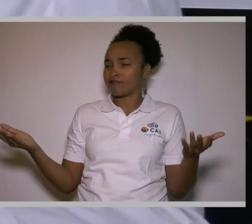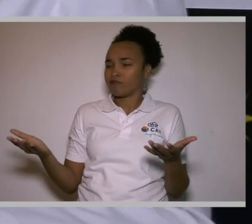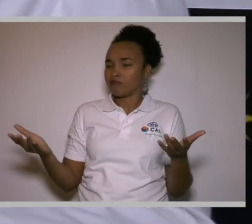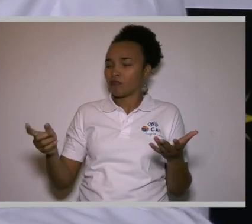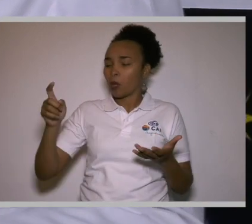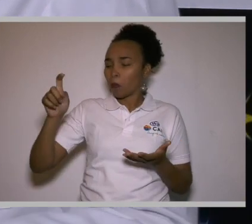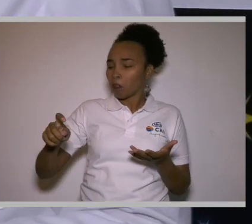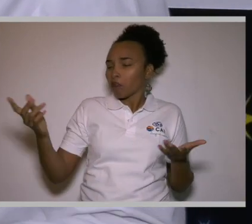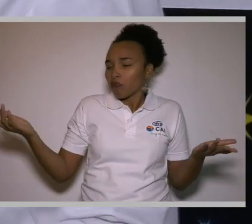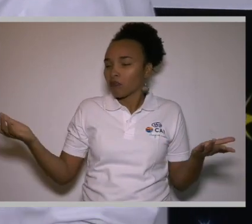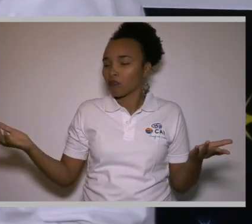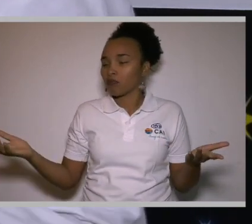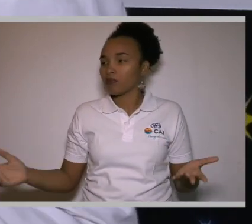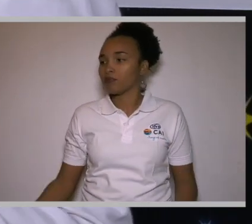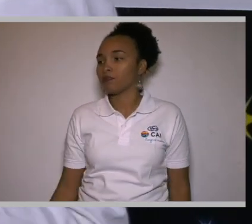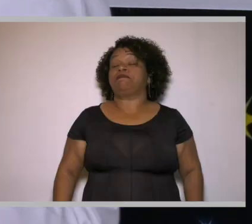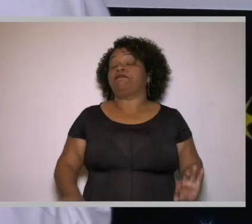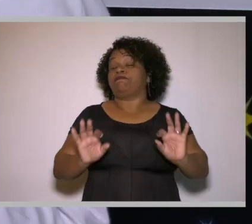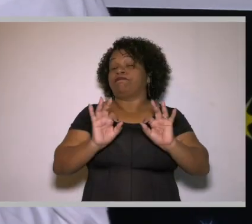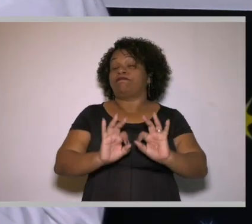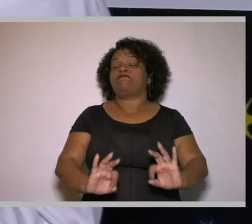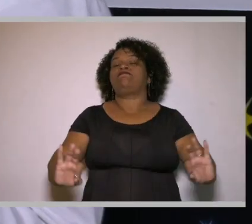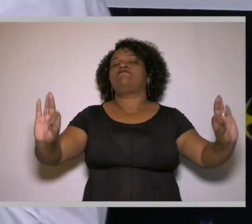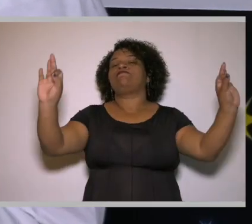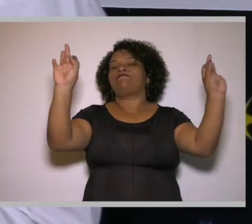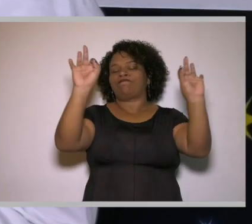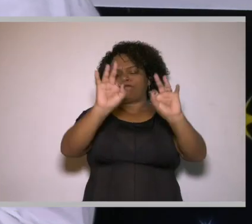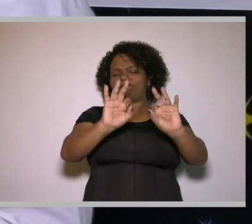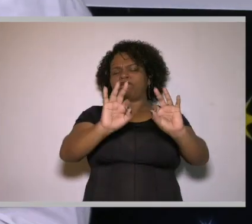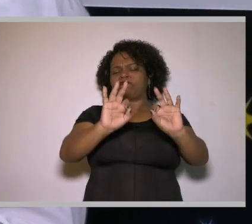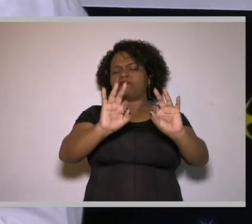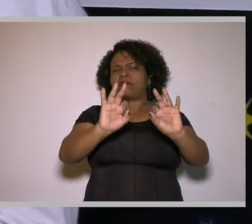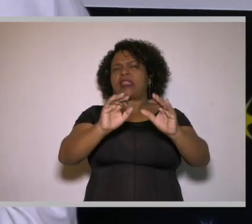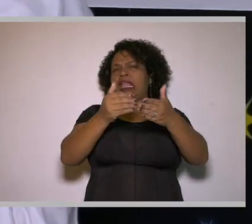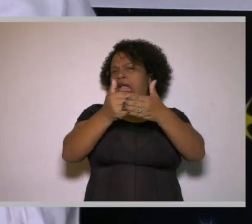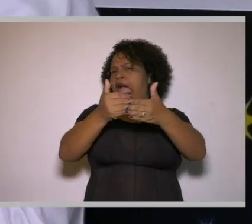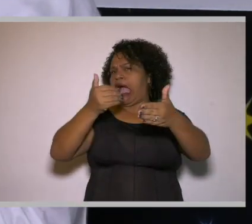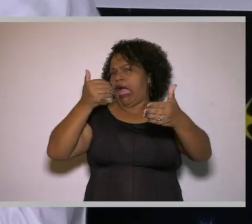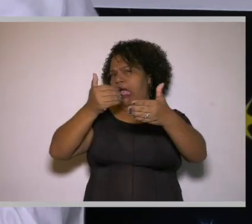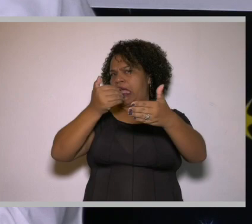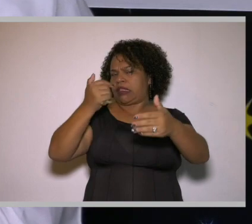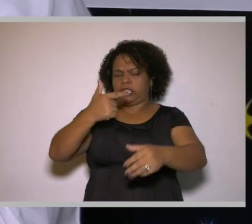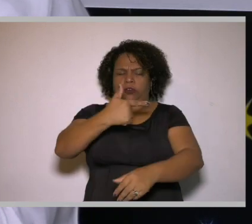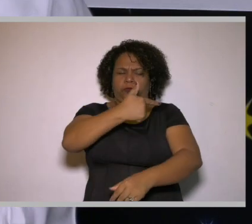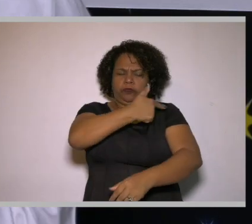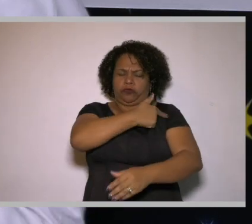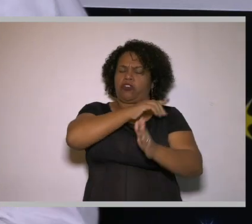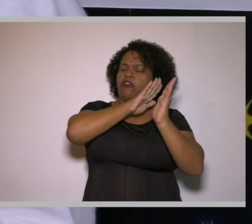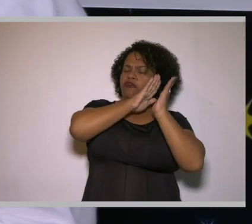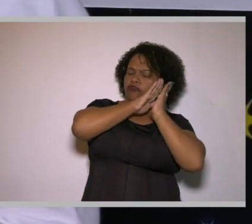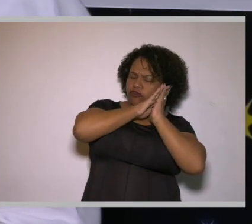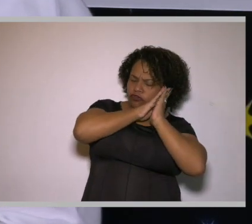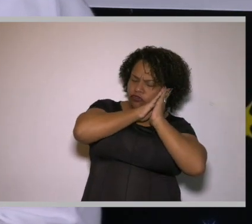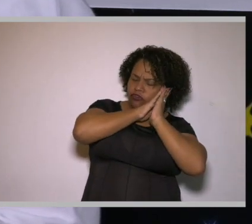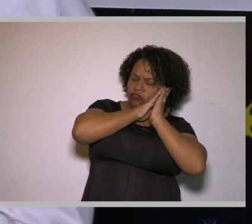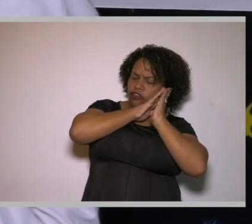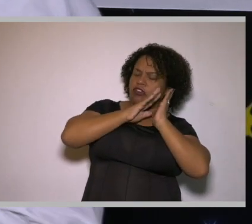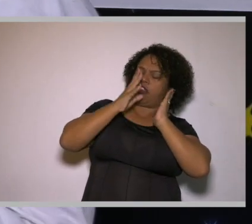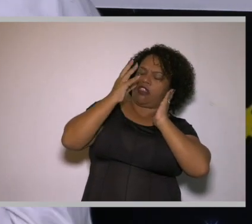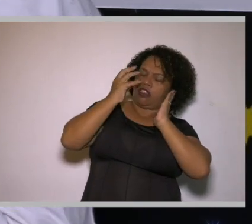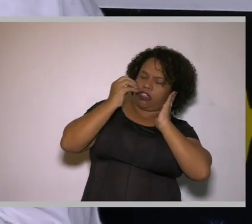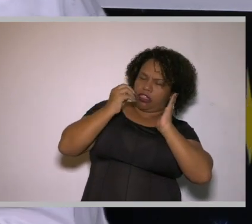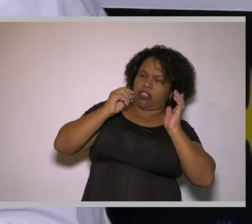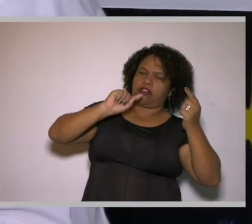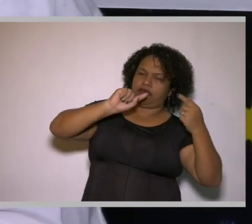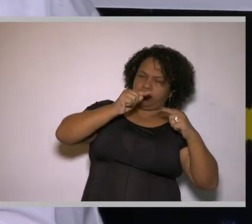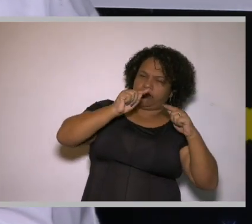evaluación preanestésica, a la madre se le informa sobre todo del ayuno. El ayuno